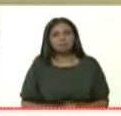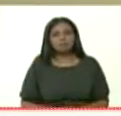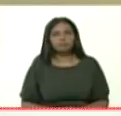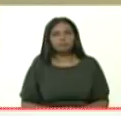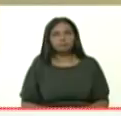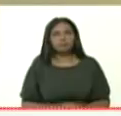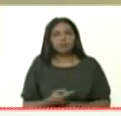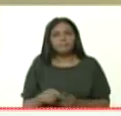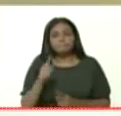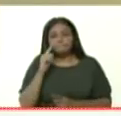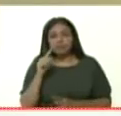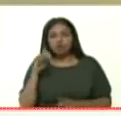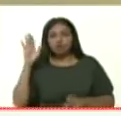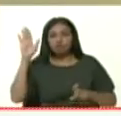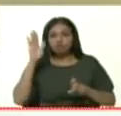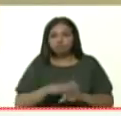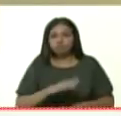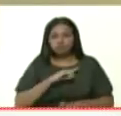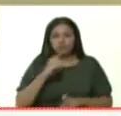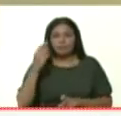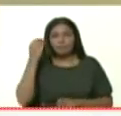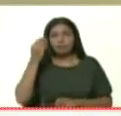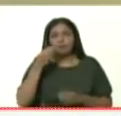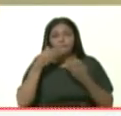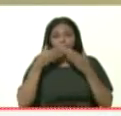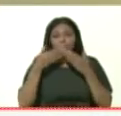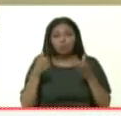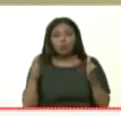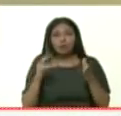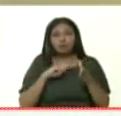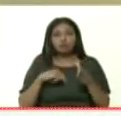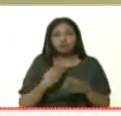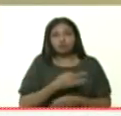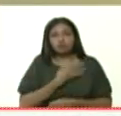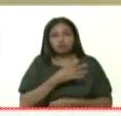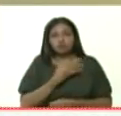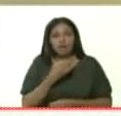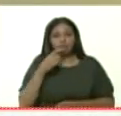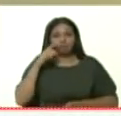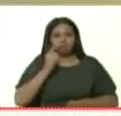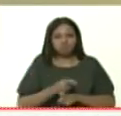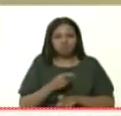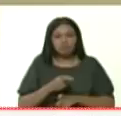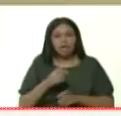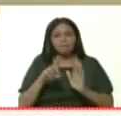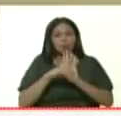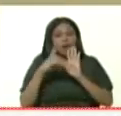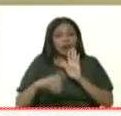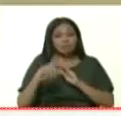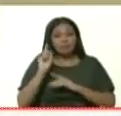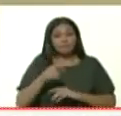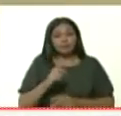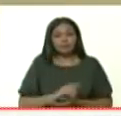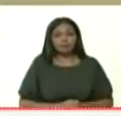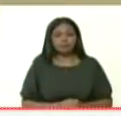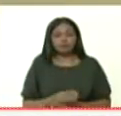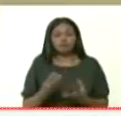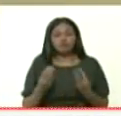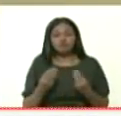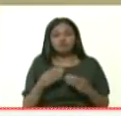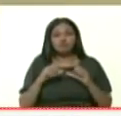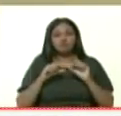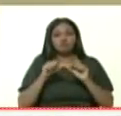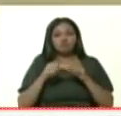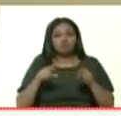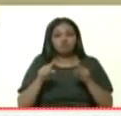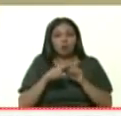pero es severamente castigada por la opinión pública, la opinión social y por la ley. Una muy